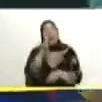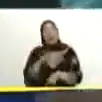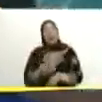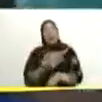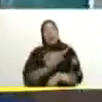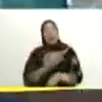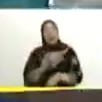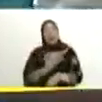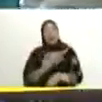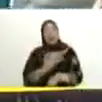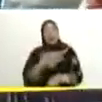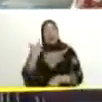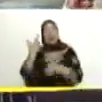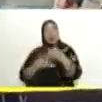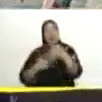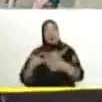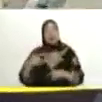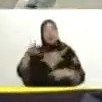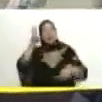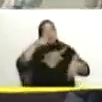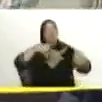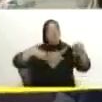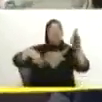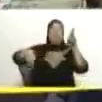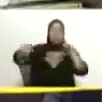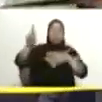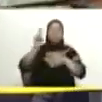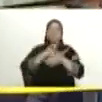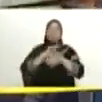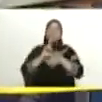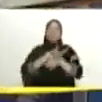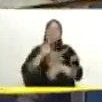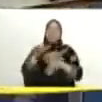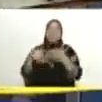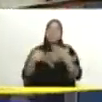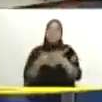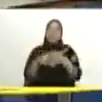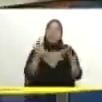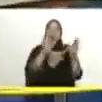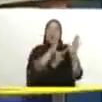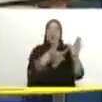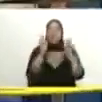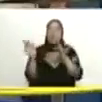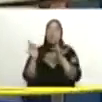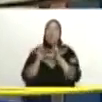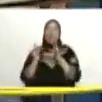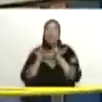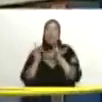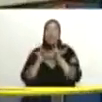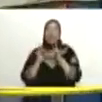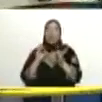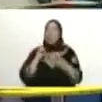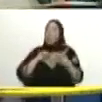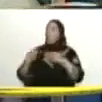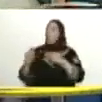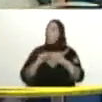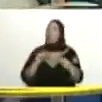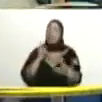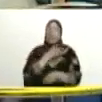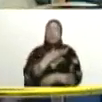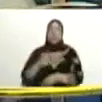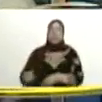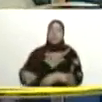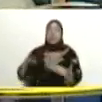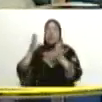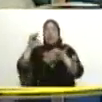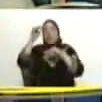alcalde, haciendo un rápido recorrido para que usted vea todas las misiones que están aquí sincronizadas y coordinadas, presidente, para la